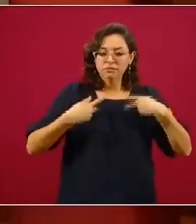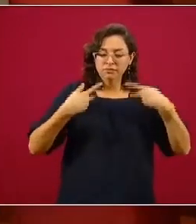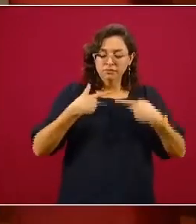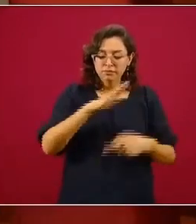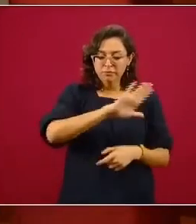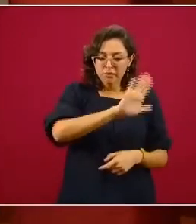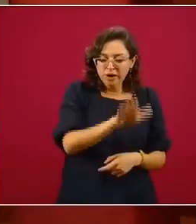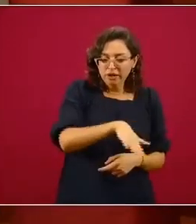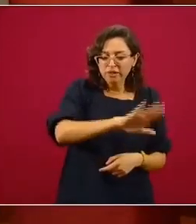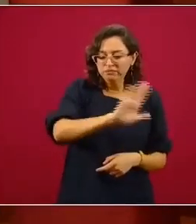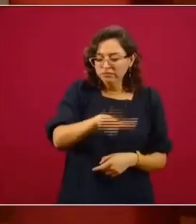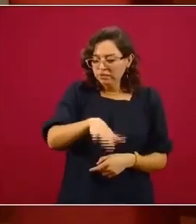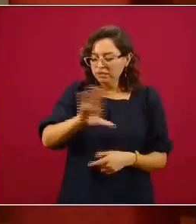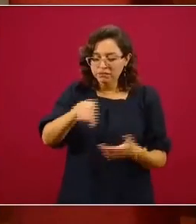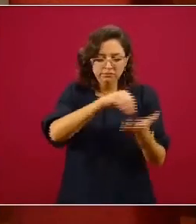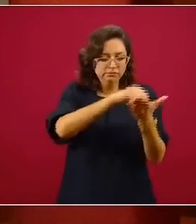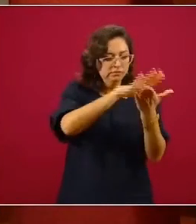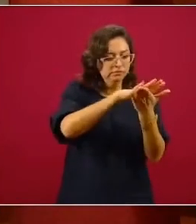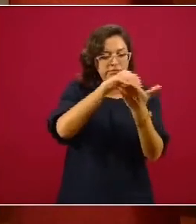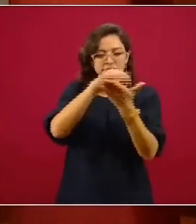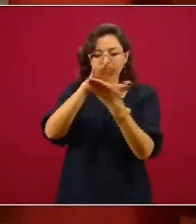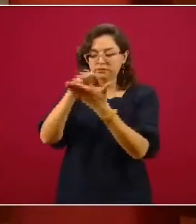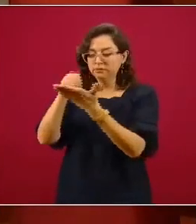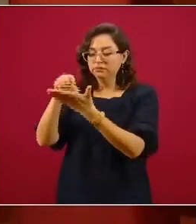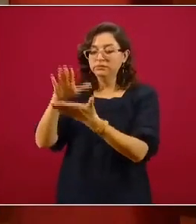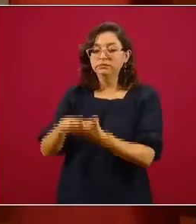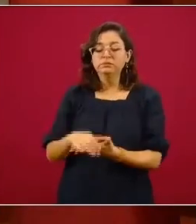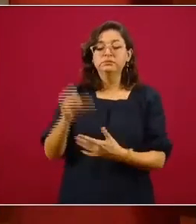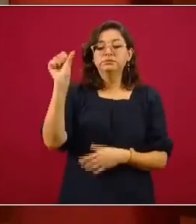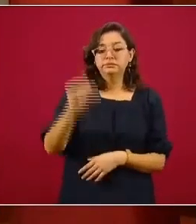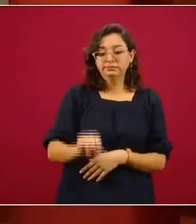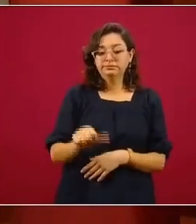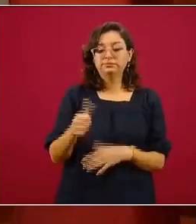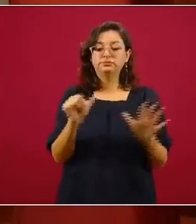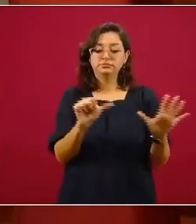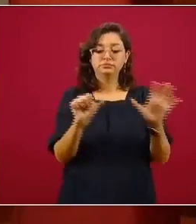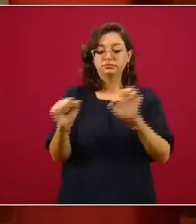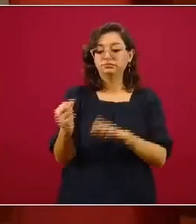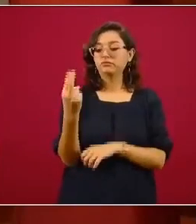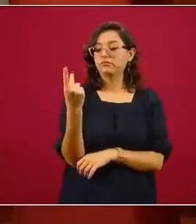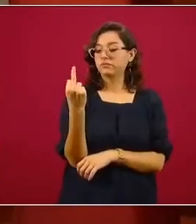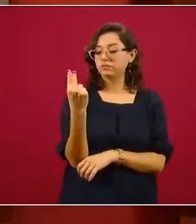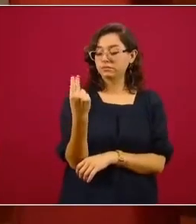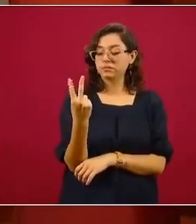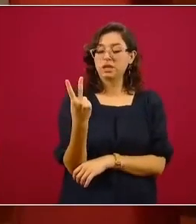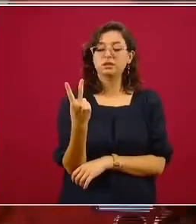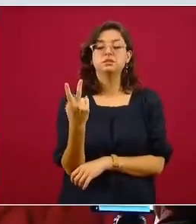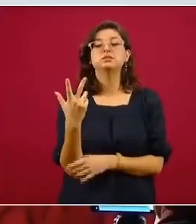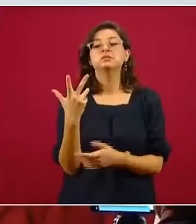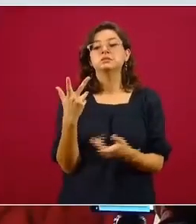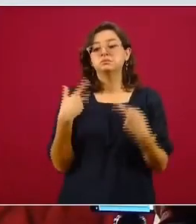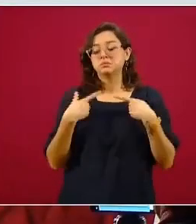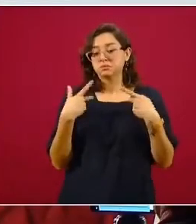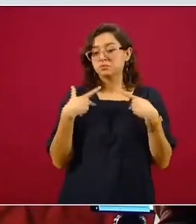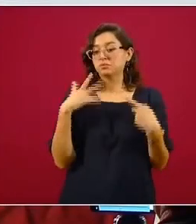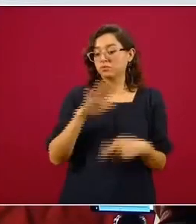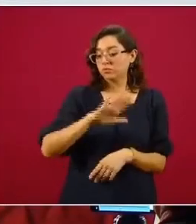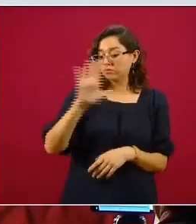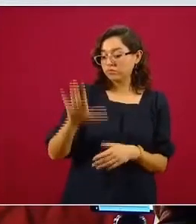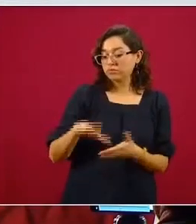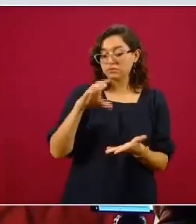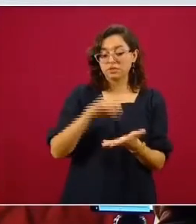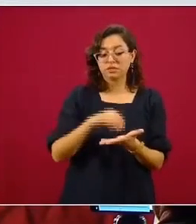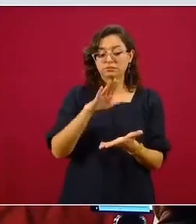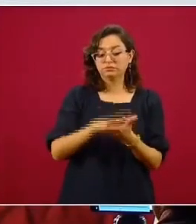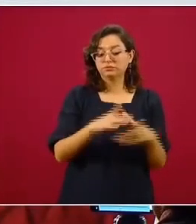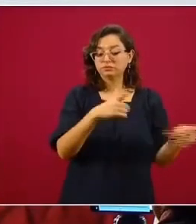mortalidad. El día de hoy, las 625 defunciones que se notificaron o que se cargaron en la plataforma